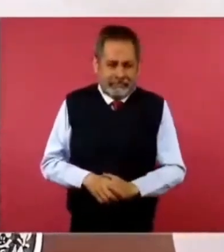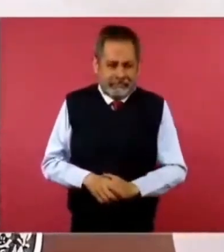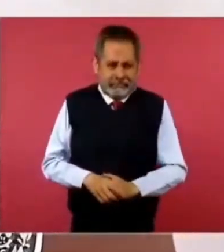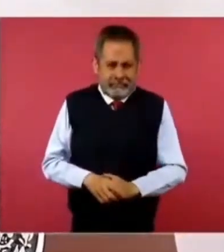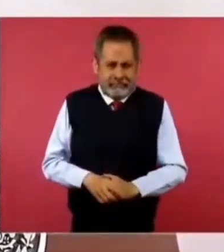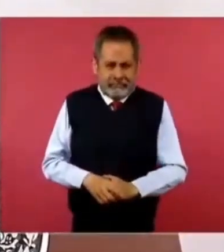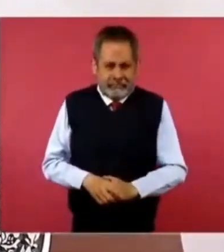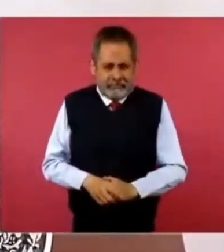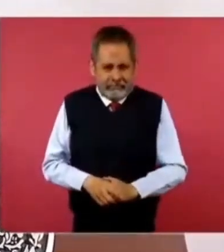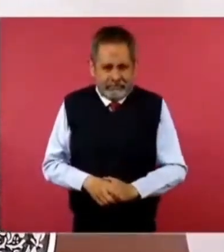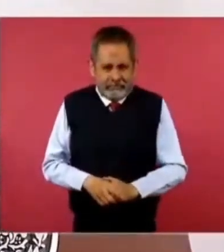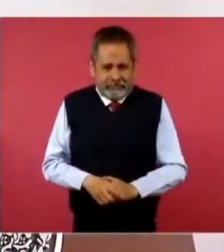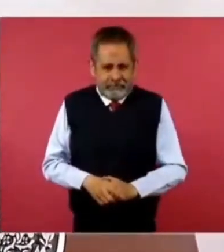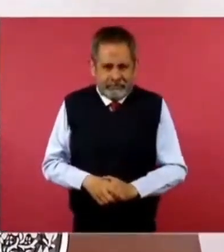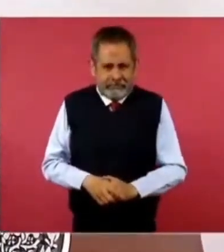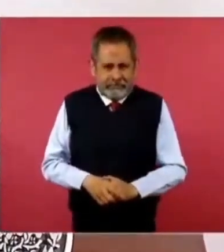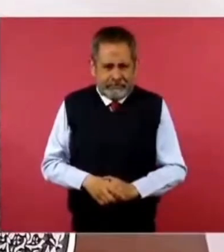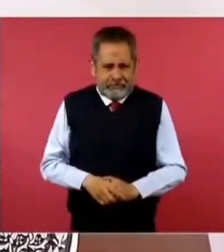de